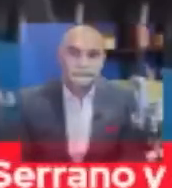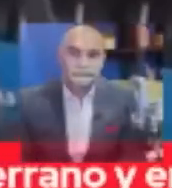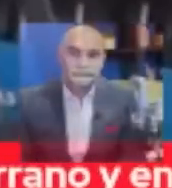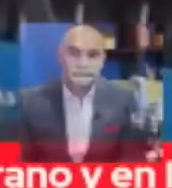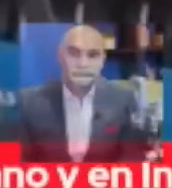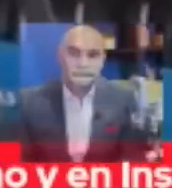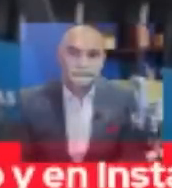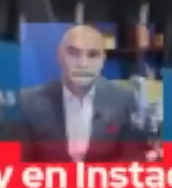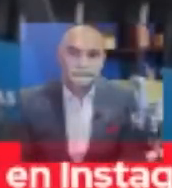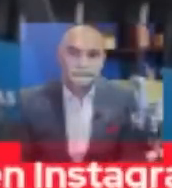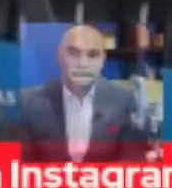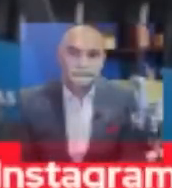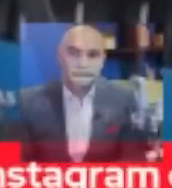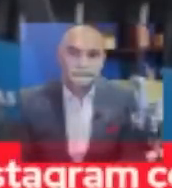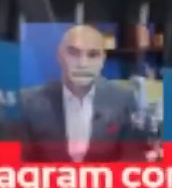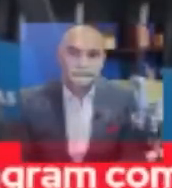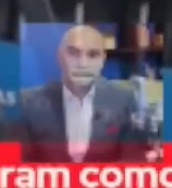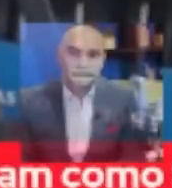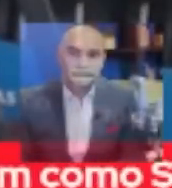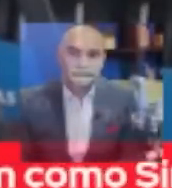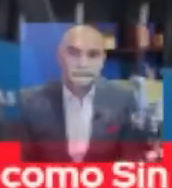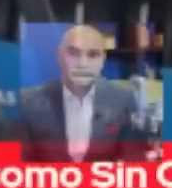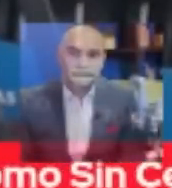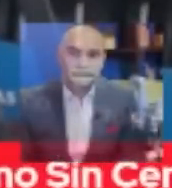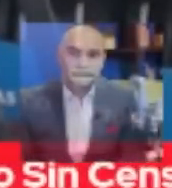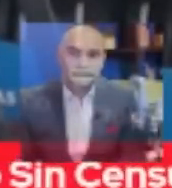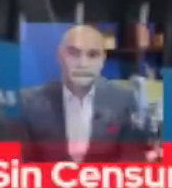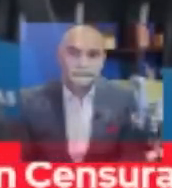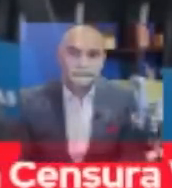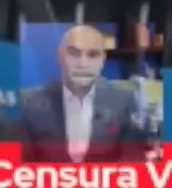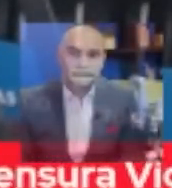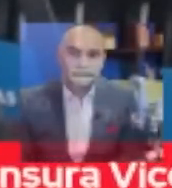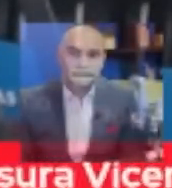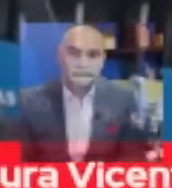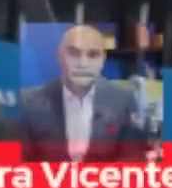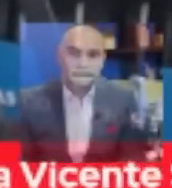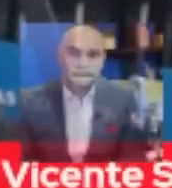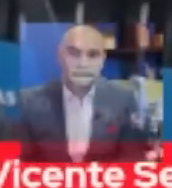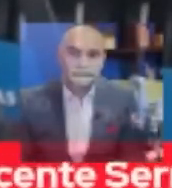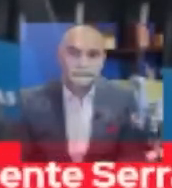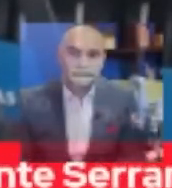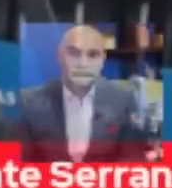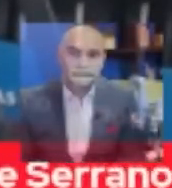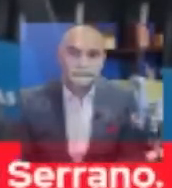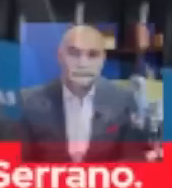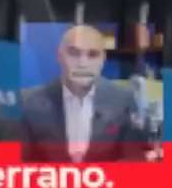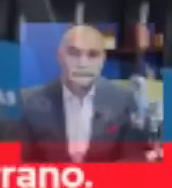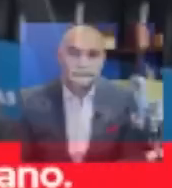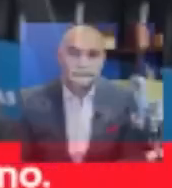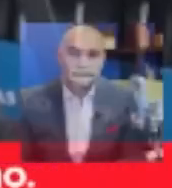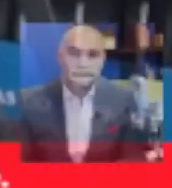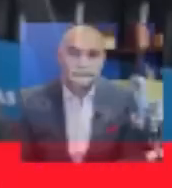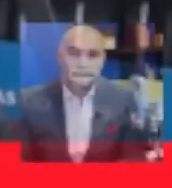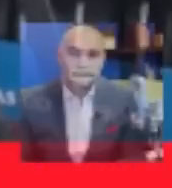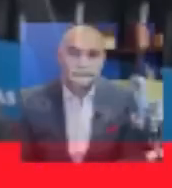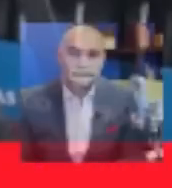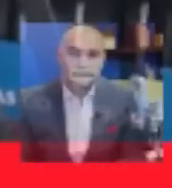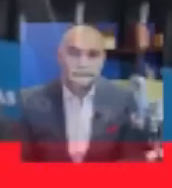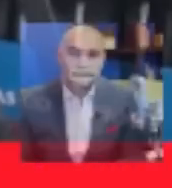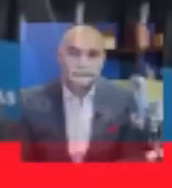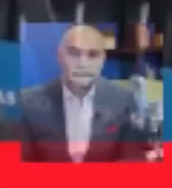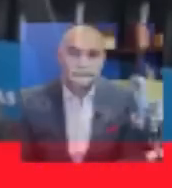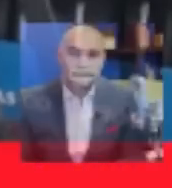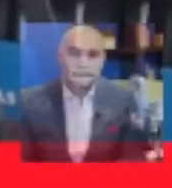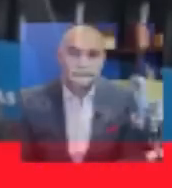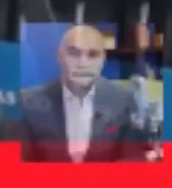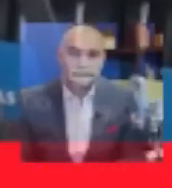ahora sí que como dice el clásico está usted preparado y preparada para